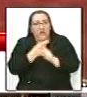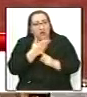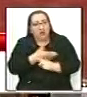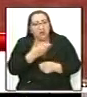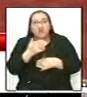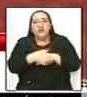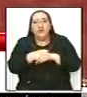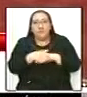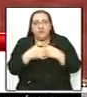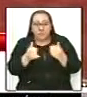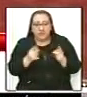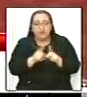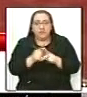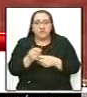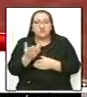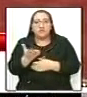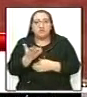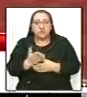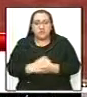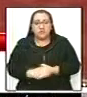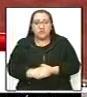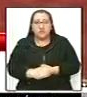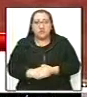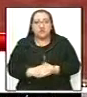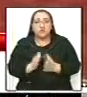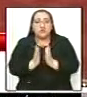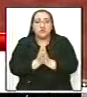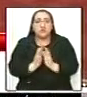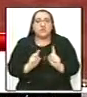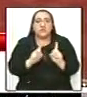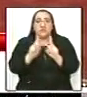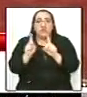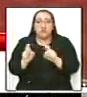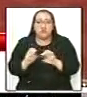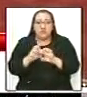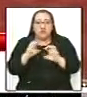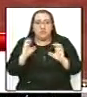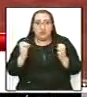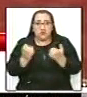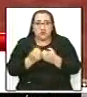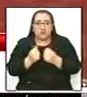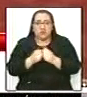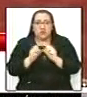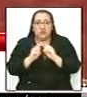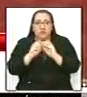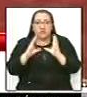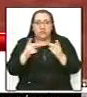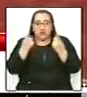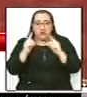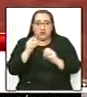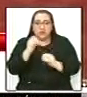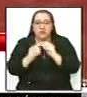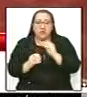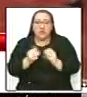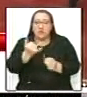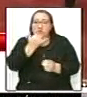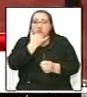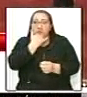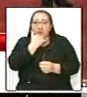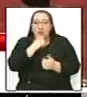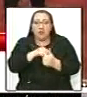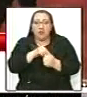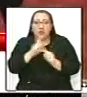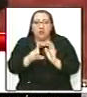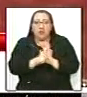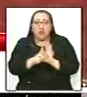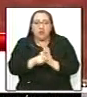para saludarlo y a la vez solicitarle se sirva a consultar al Pleno del Congreso vía aclaración la rectificación de errores materiales por